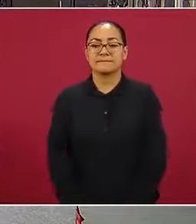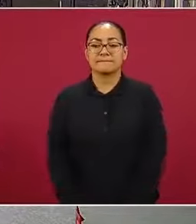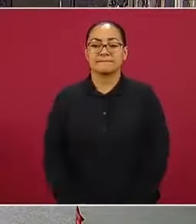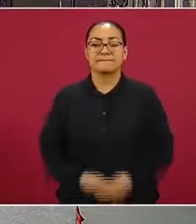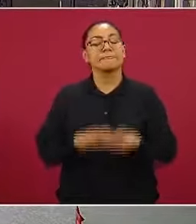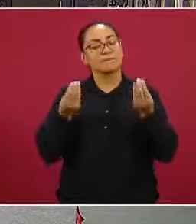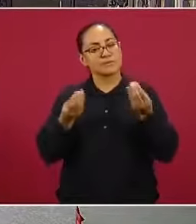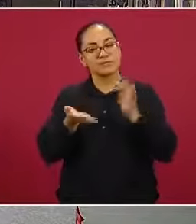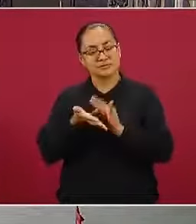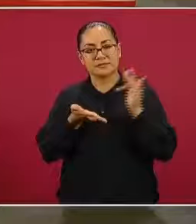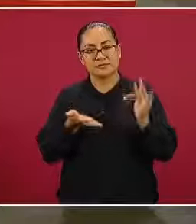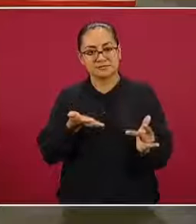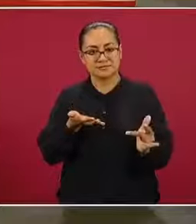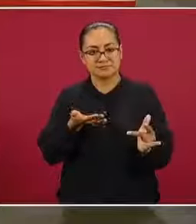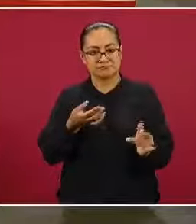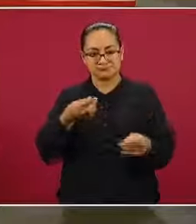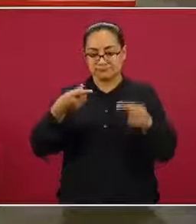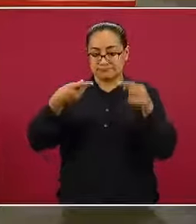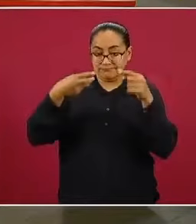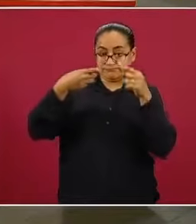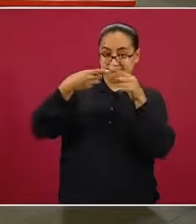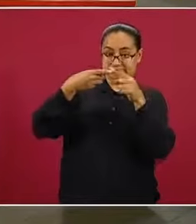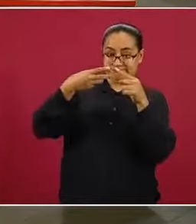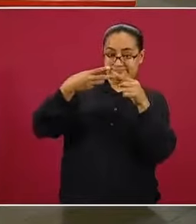la primera pregunta, del